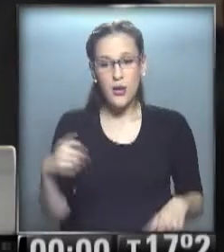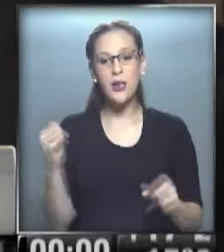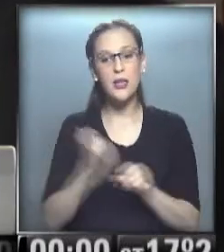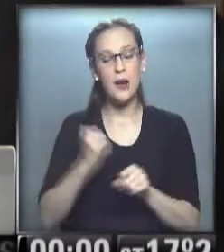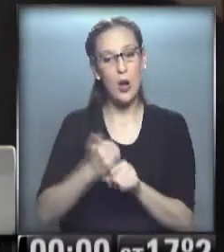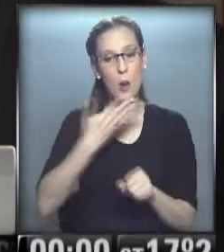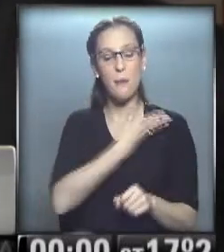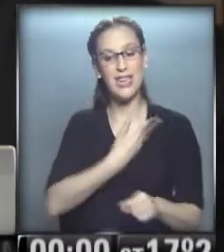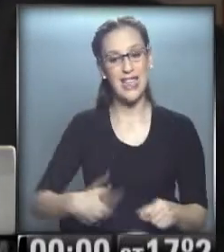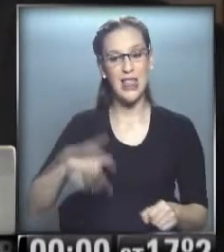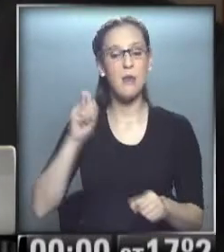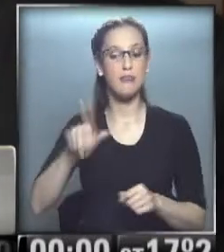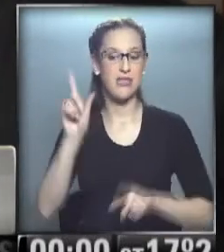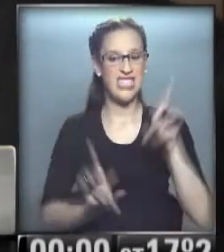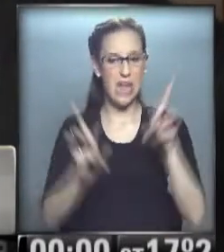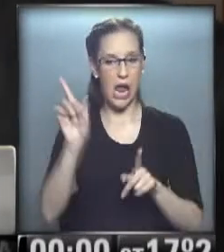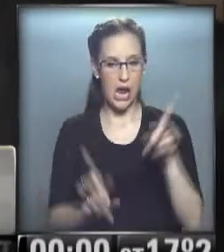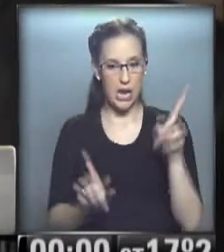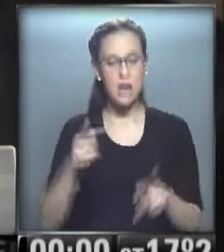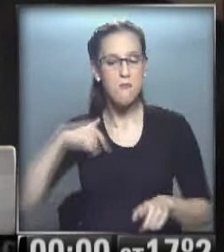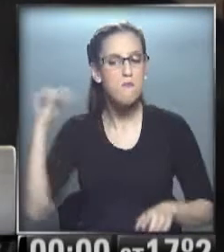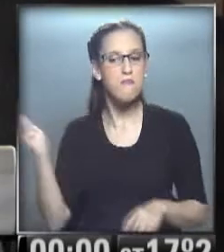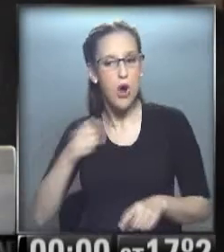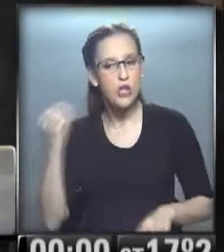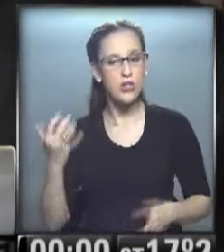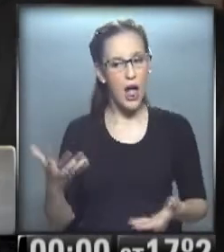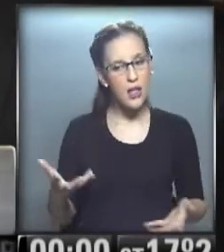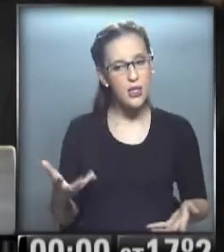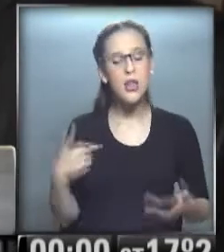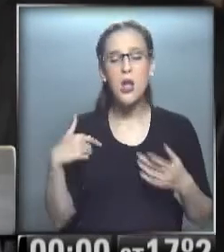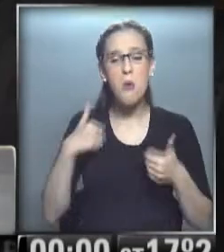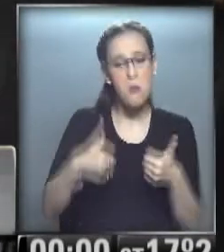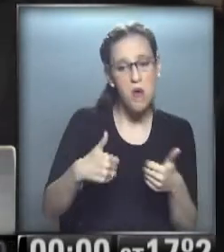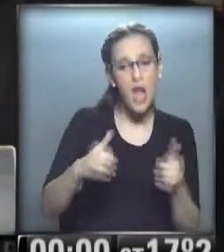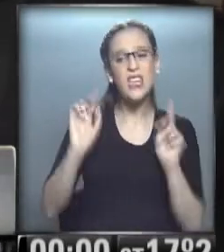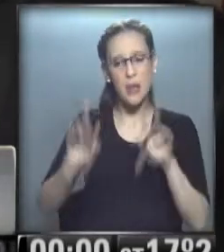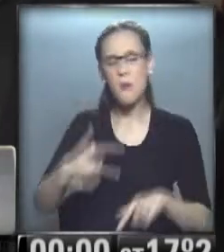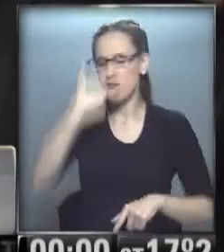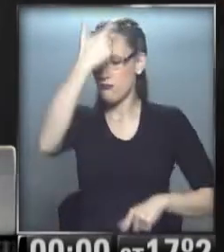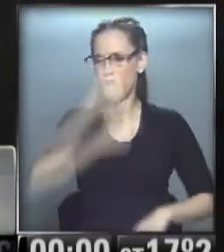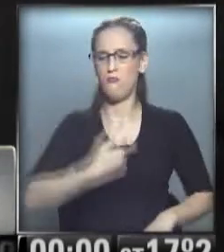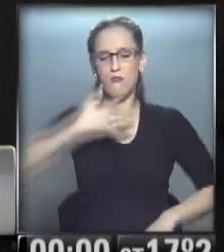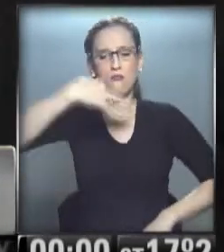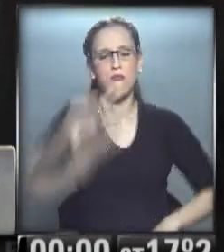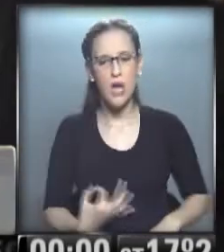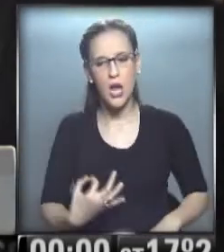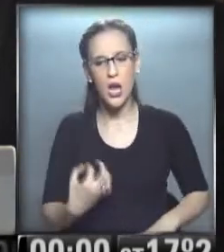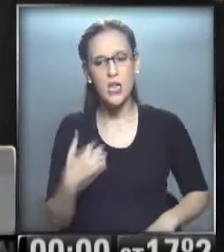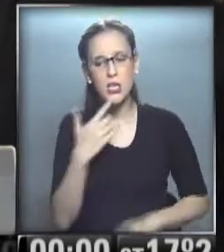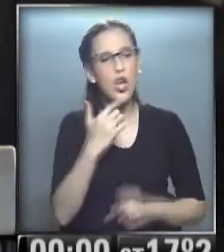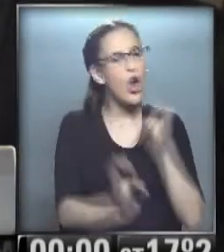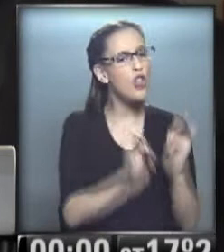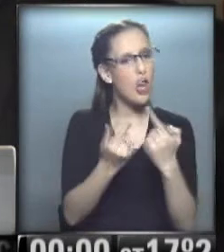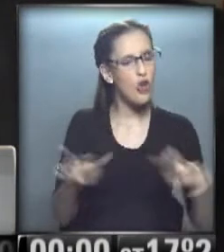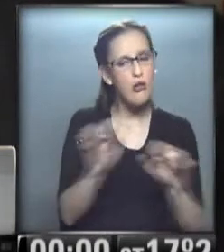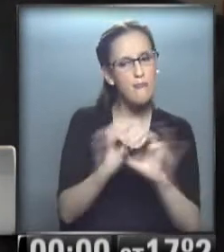mayoría importante que hoy tiene el club, para apoyar lo que hacen bien y también para tener la firmeza y seriedad para plantear lo que no compartamos o creamos que